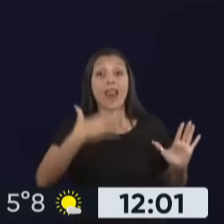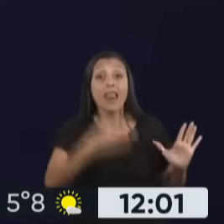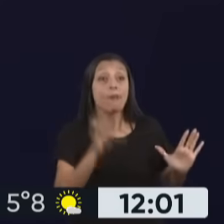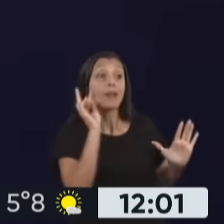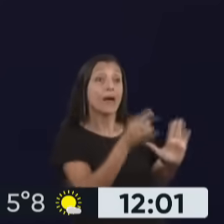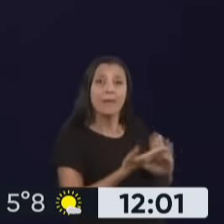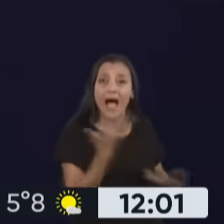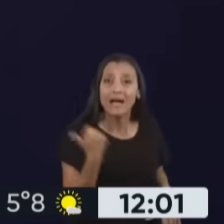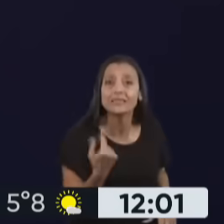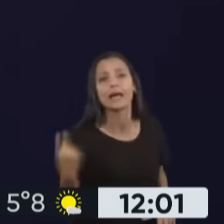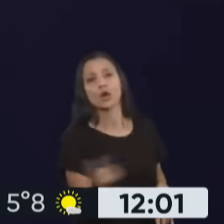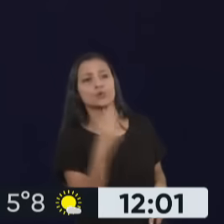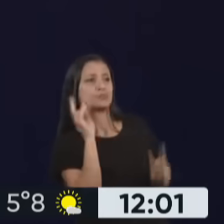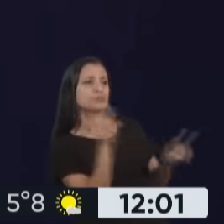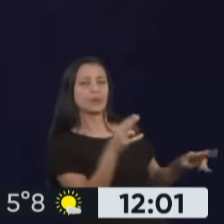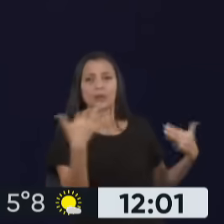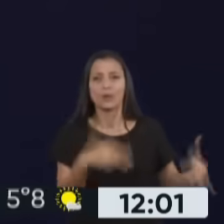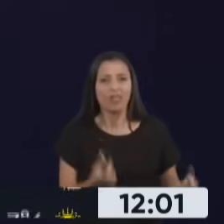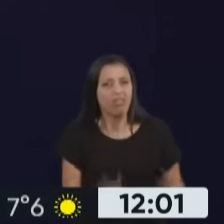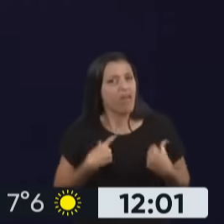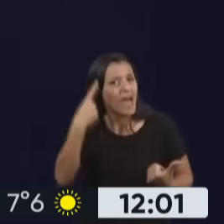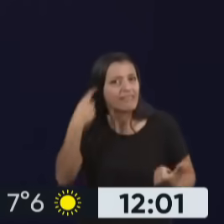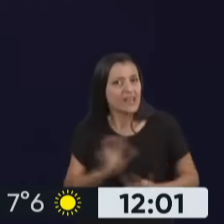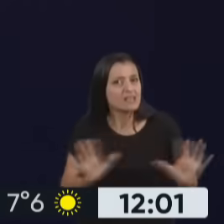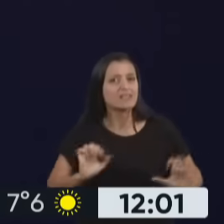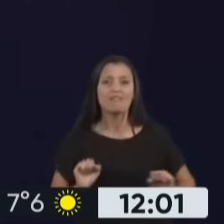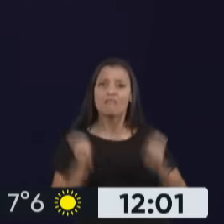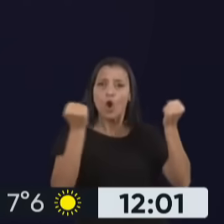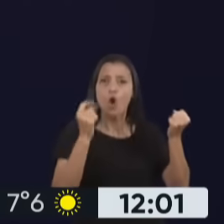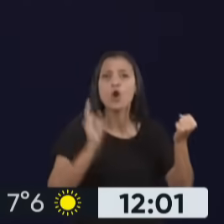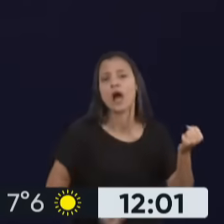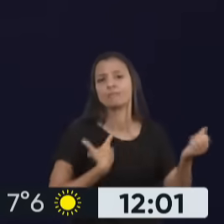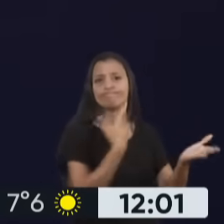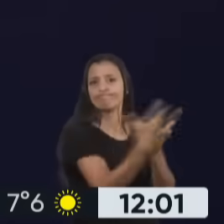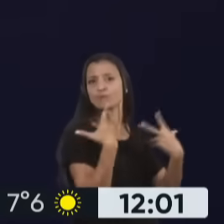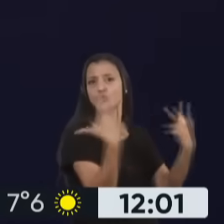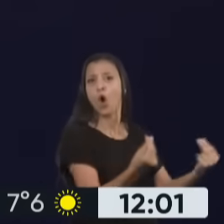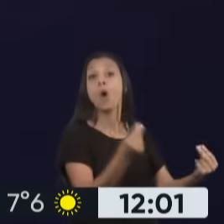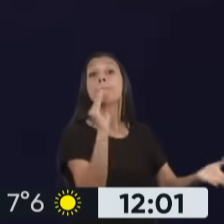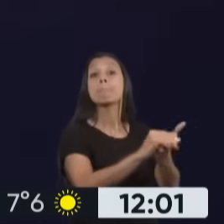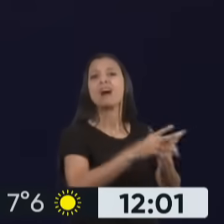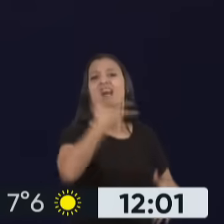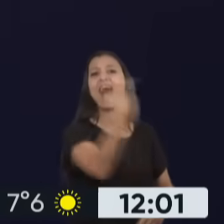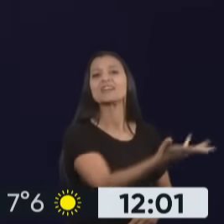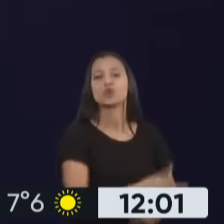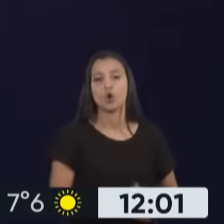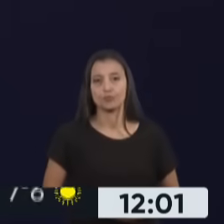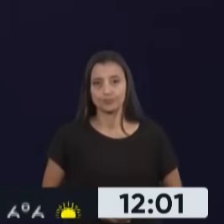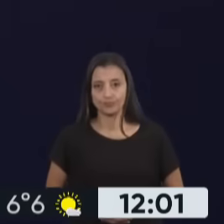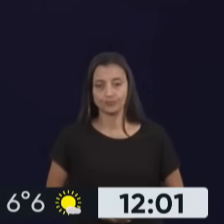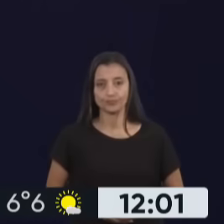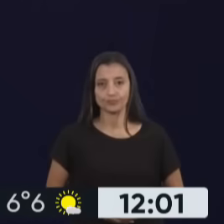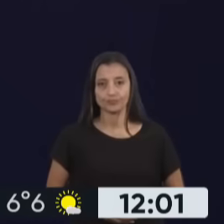lo vivimos con mucha tristeza, con mucha bronca, con mucho repudio y con mucho asco.